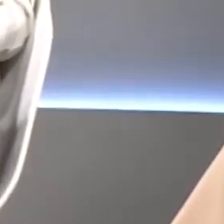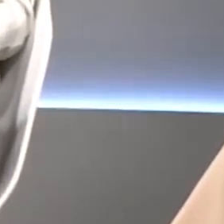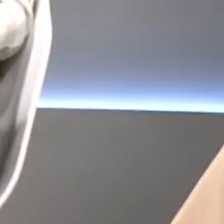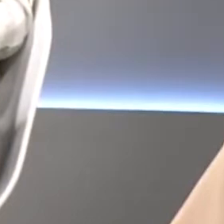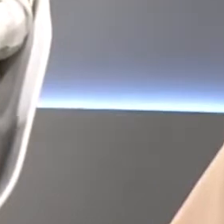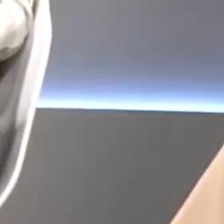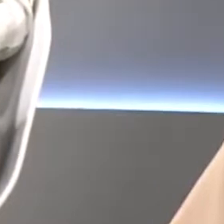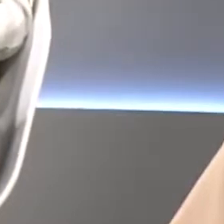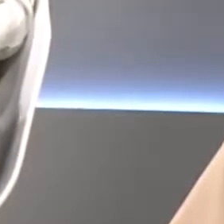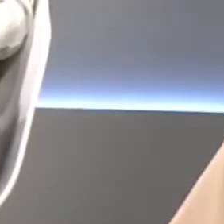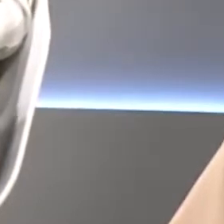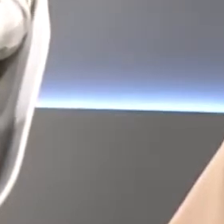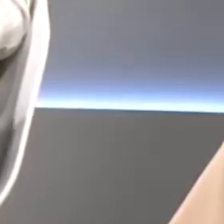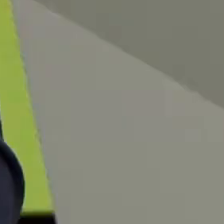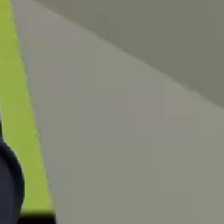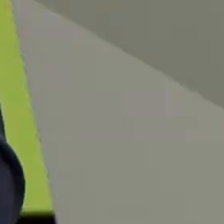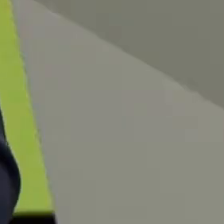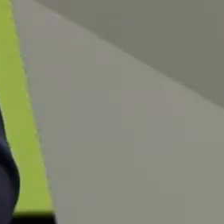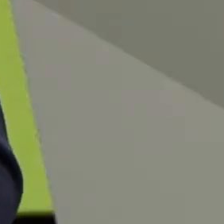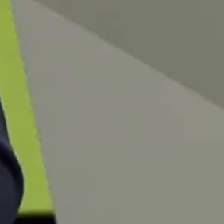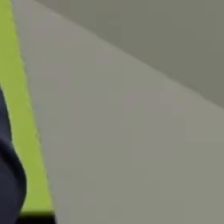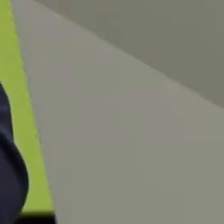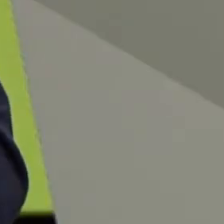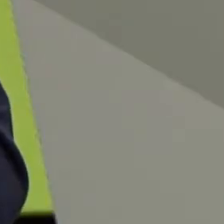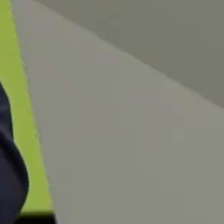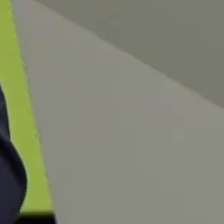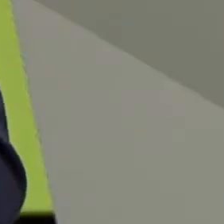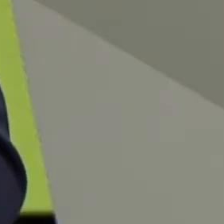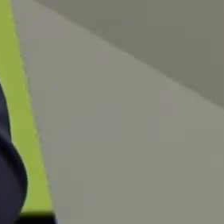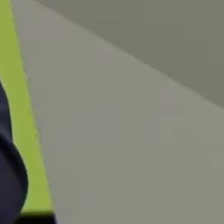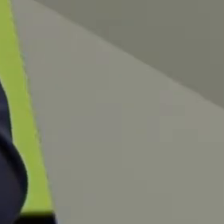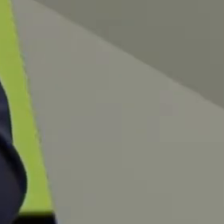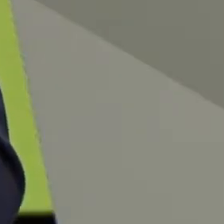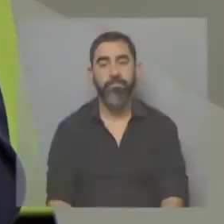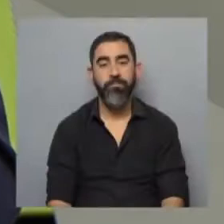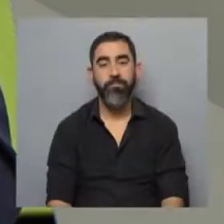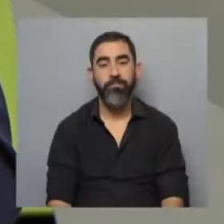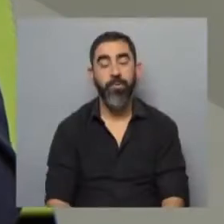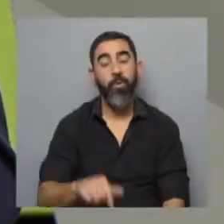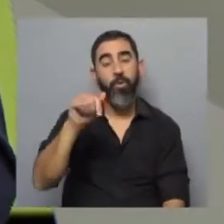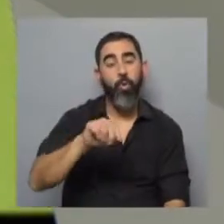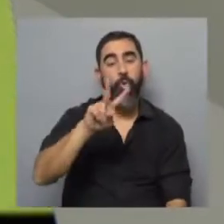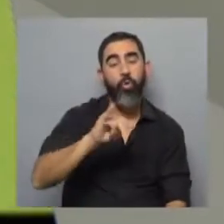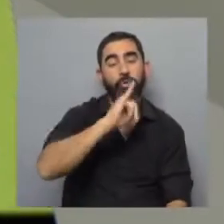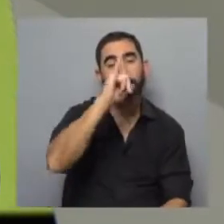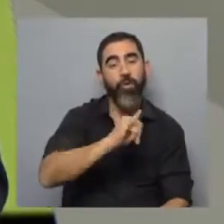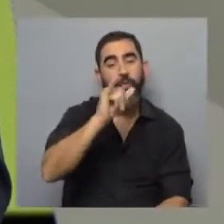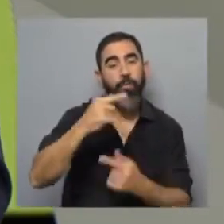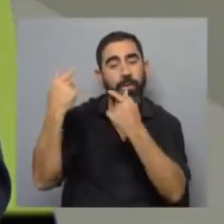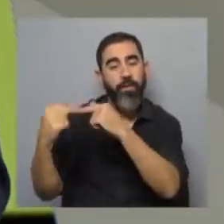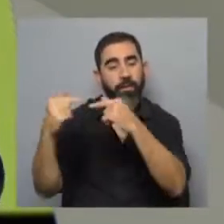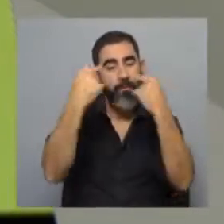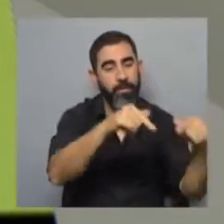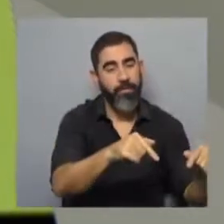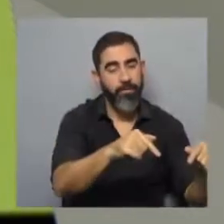Hola, buenas noches. Aquí estamos. Muy bien, está muy bien, está muy bien. Tenemos hoy dos informes totalmente